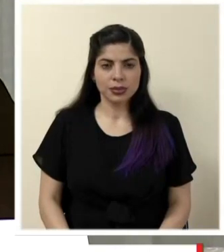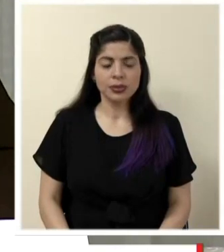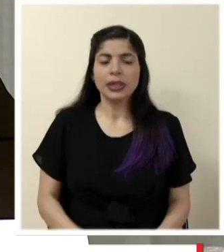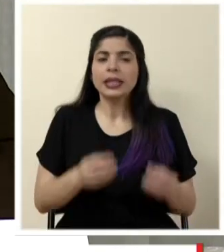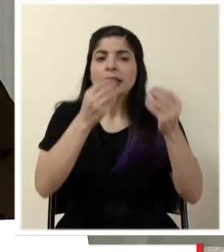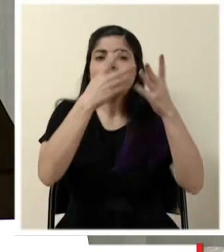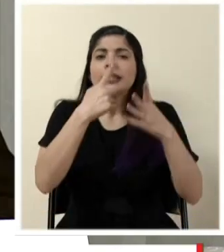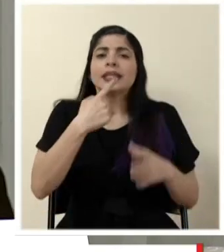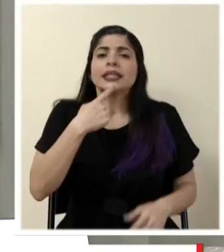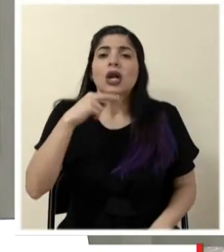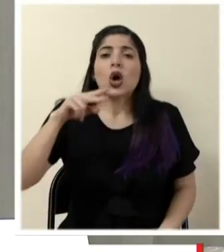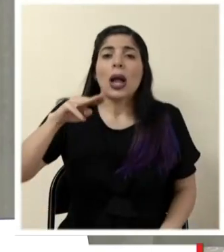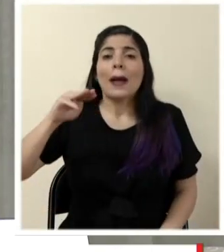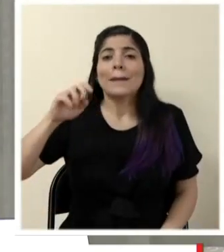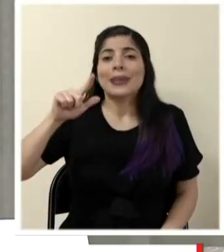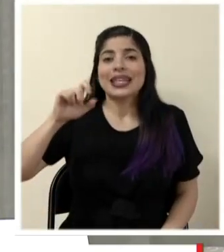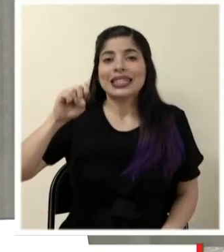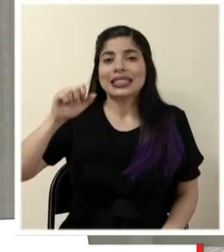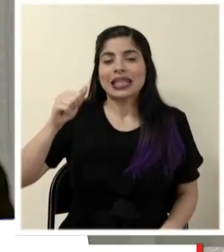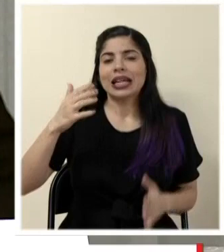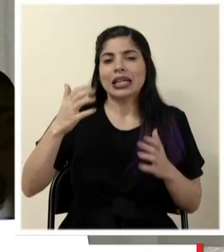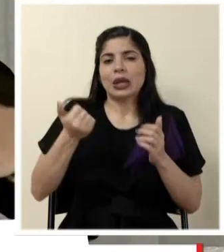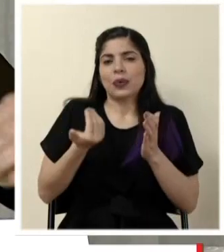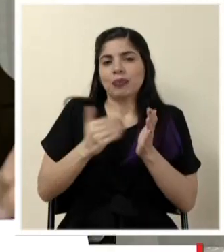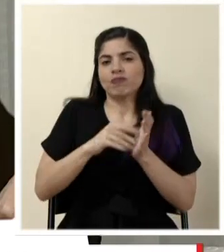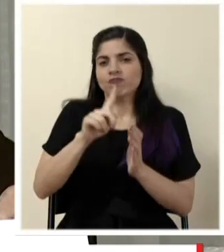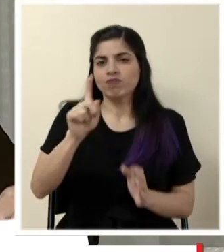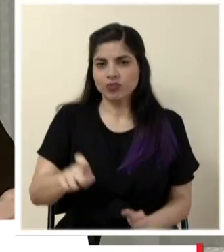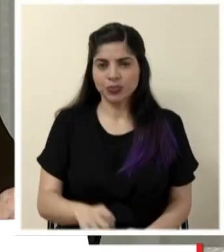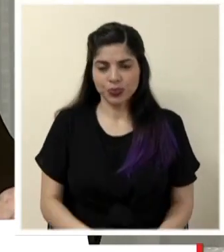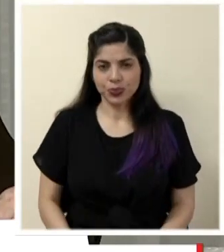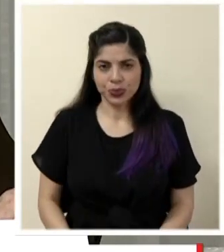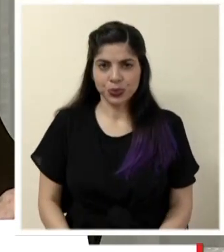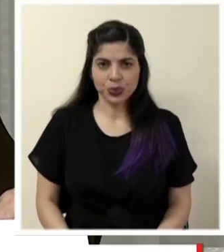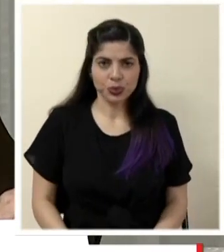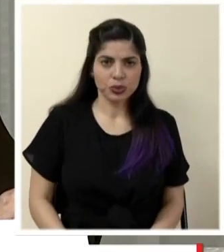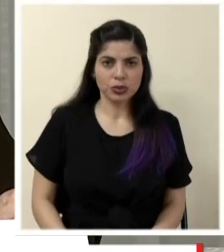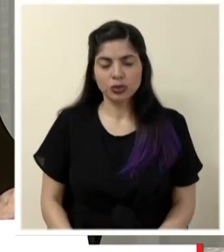Me indican que la colega Melissa va a realizar una repregunta.